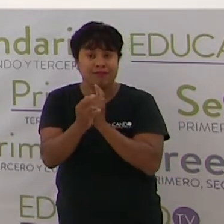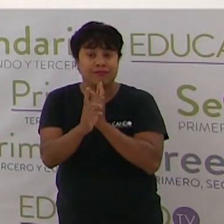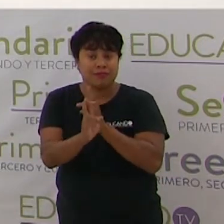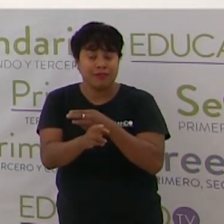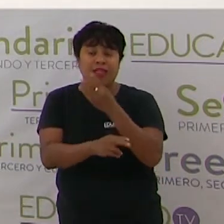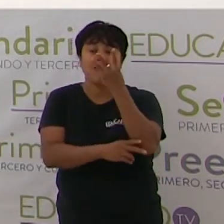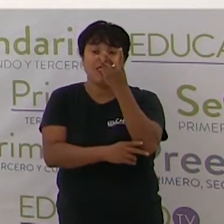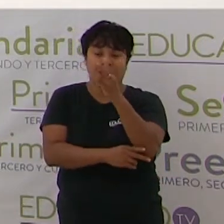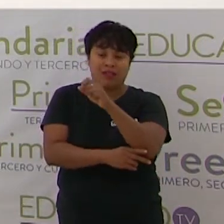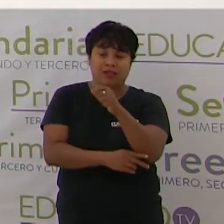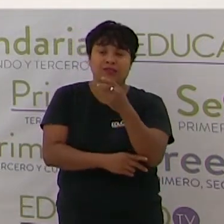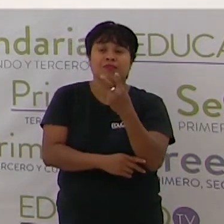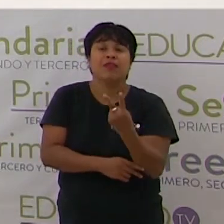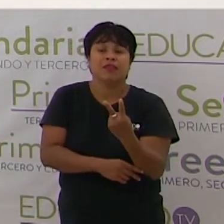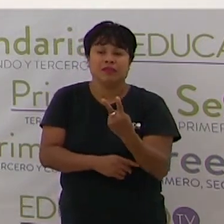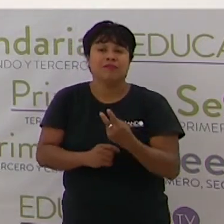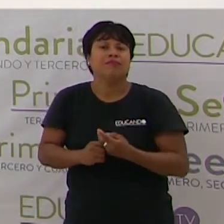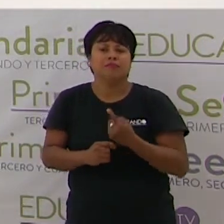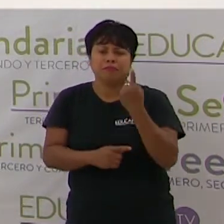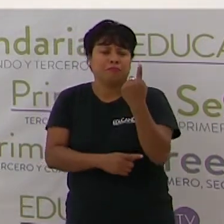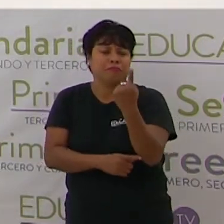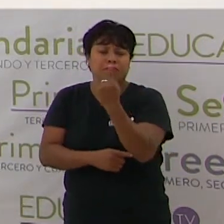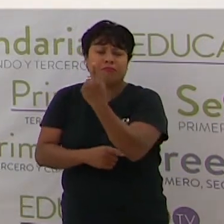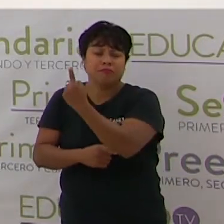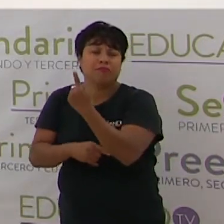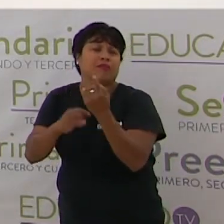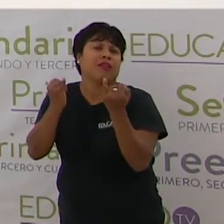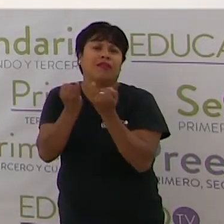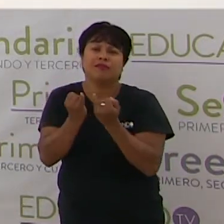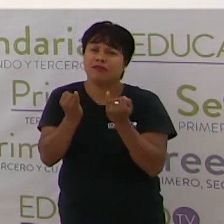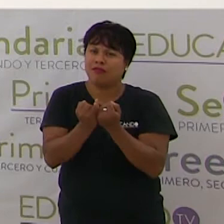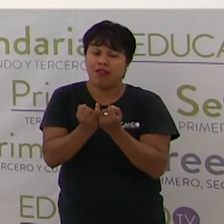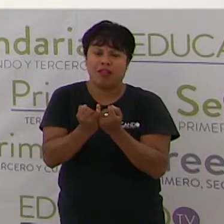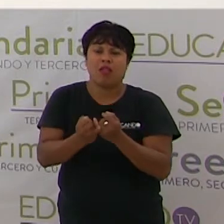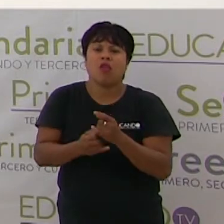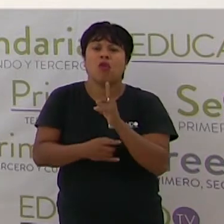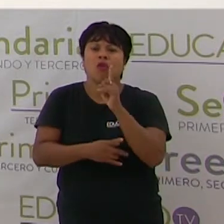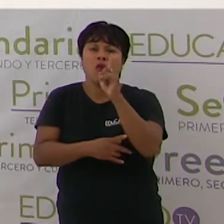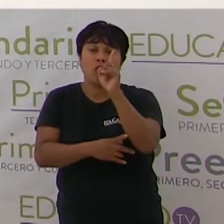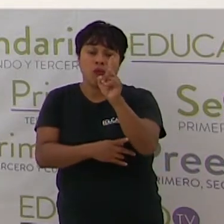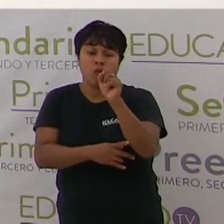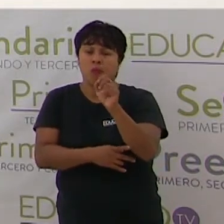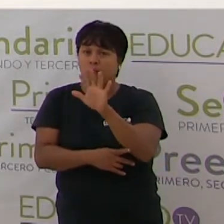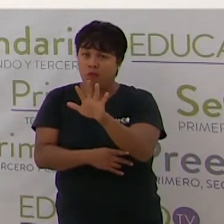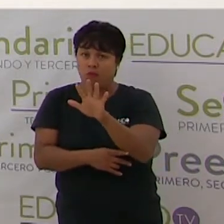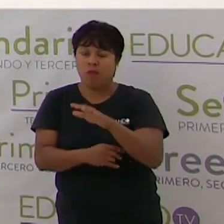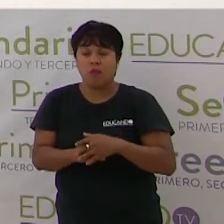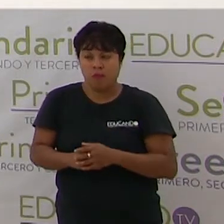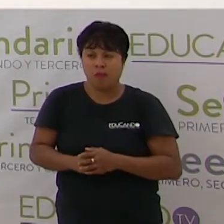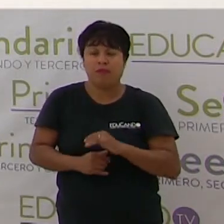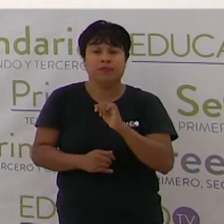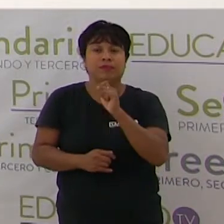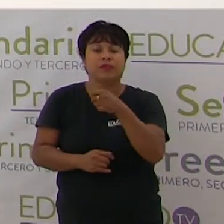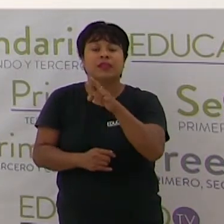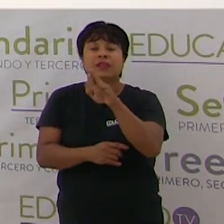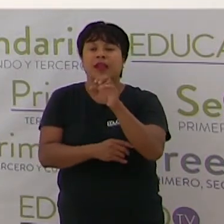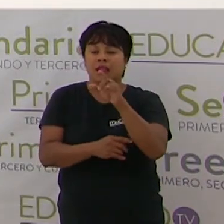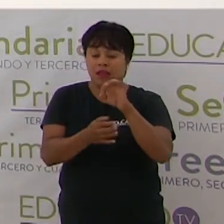3 medios. 1/2, 2 medios, o que es igual a 1 entero a 1.5. ¿Sale? Ahí están las relaciones.